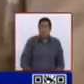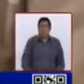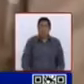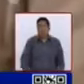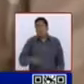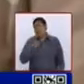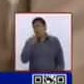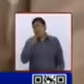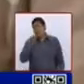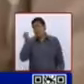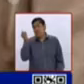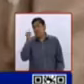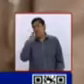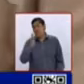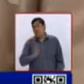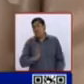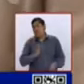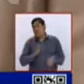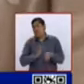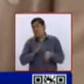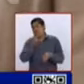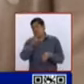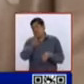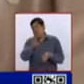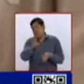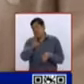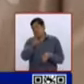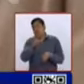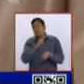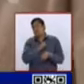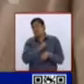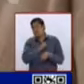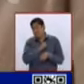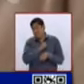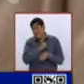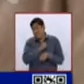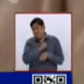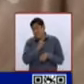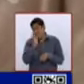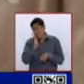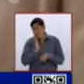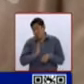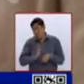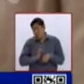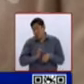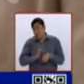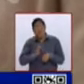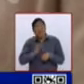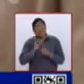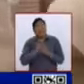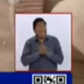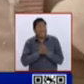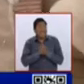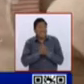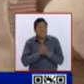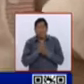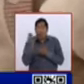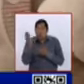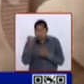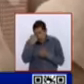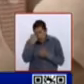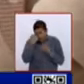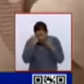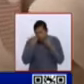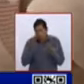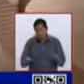Y él me decía, yo jamás te voy a tocar a vos. Yo a vos te quiero, nunca te voy a tocar a vos, me decía. Yo he creído en eso.